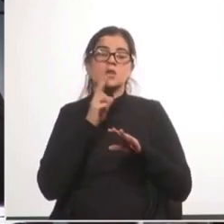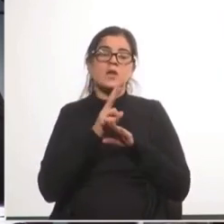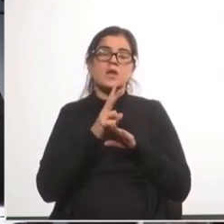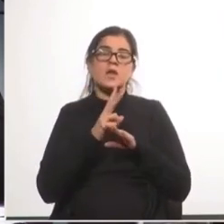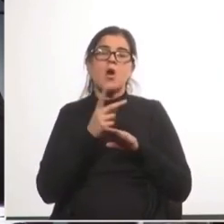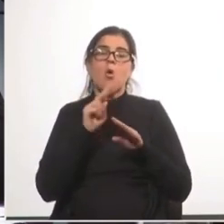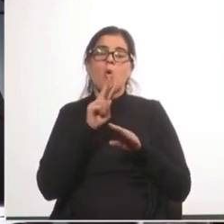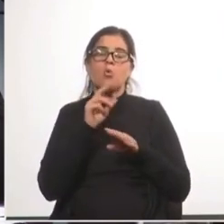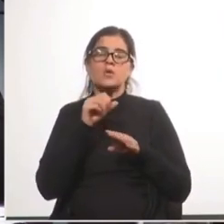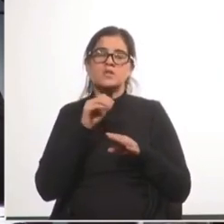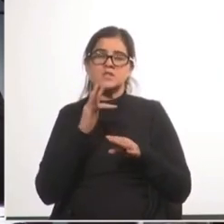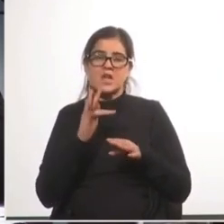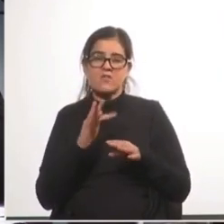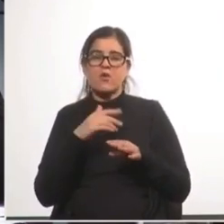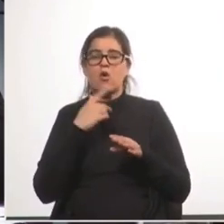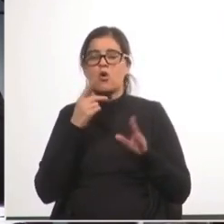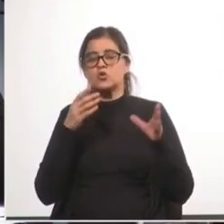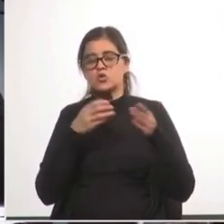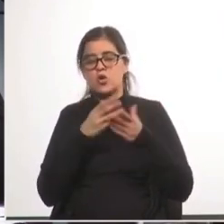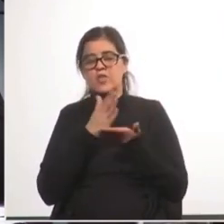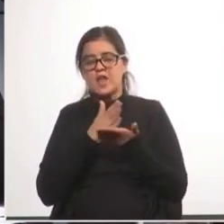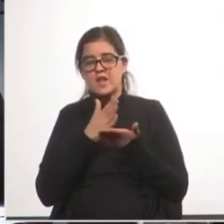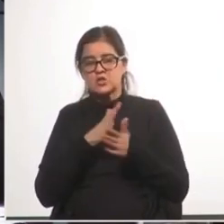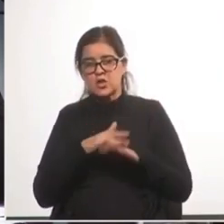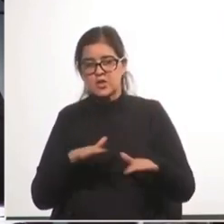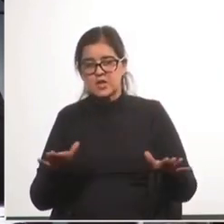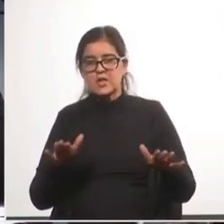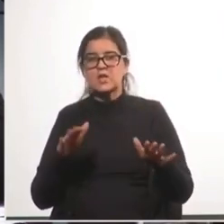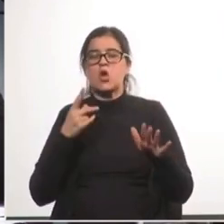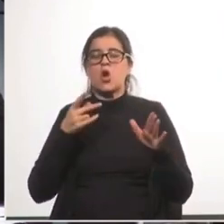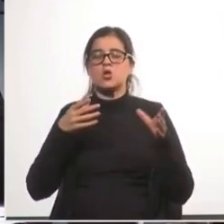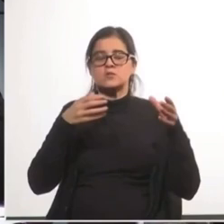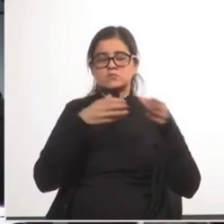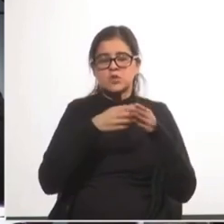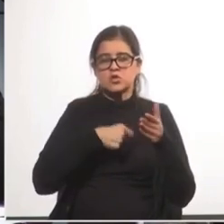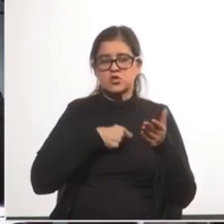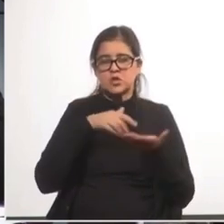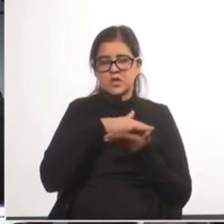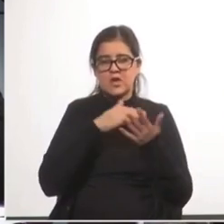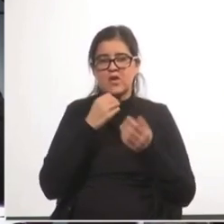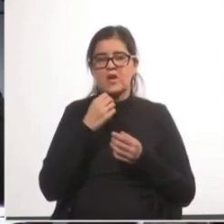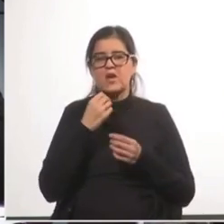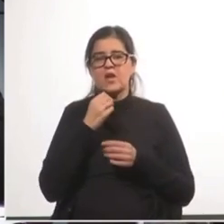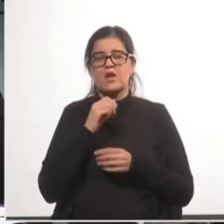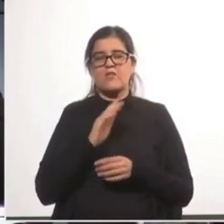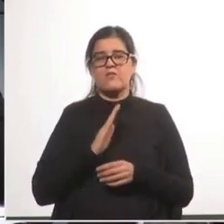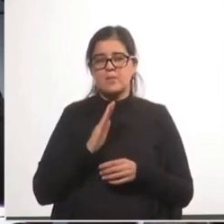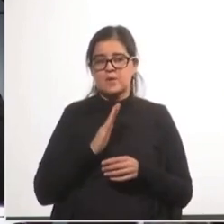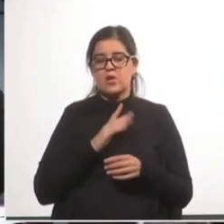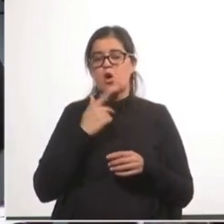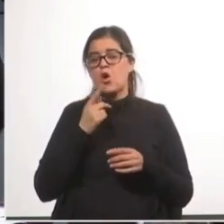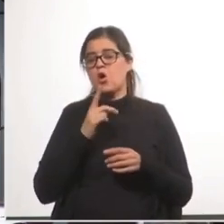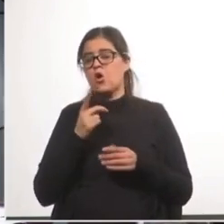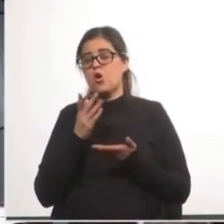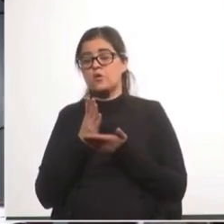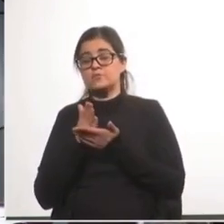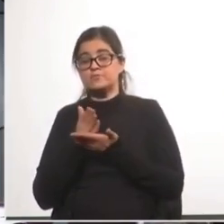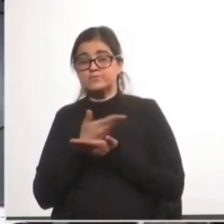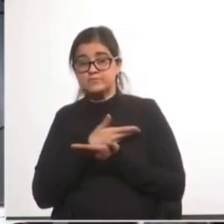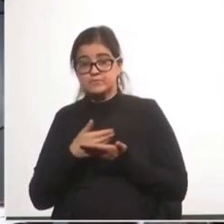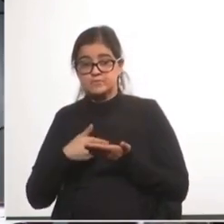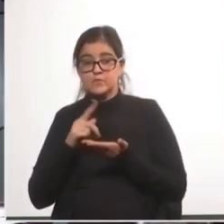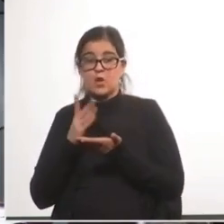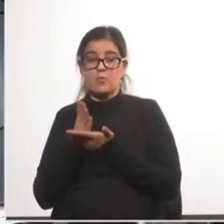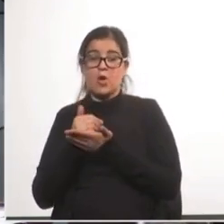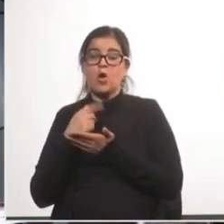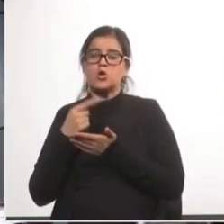a UNICEF, al Comité de Derechos del Niño, a la Intersocial Feminista, a las organizaciones no gubernamentales, a los asistentes